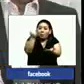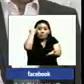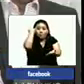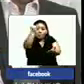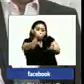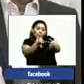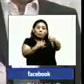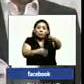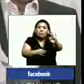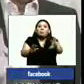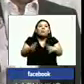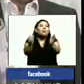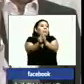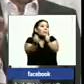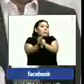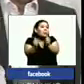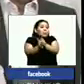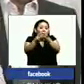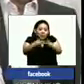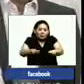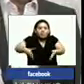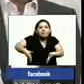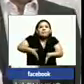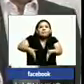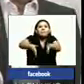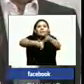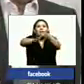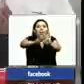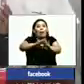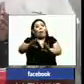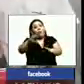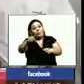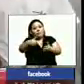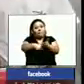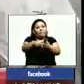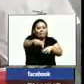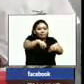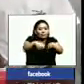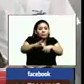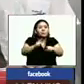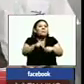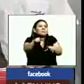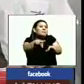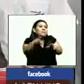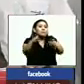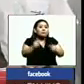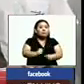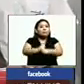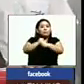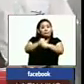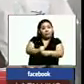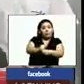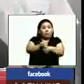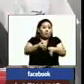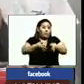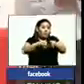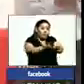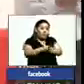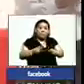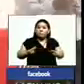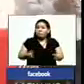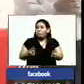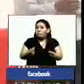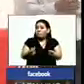para resolver los problemas de la red vial municipal e intermunicipal. Con esto pretenden garantizar que el mecanismo sea más